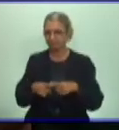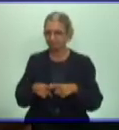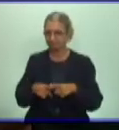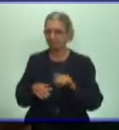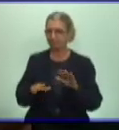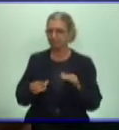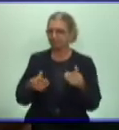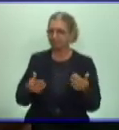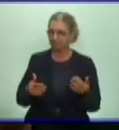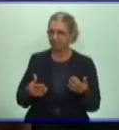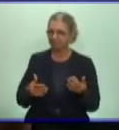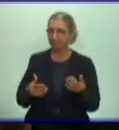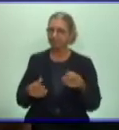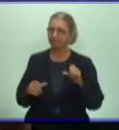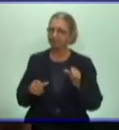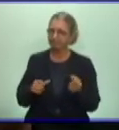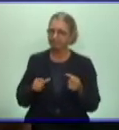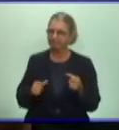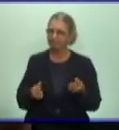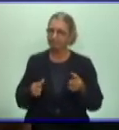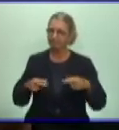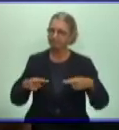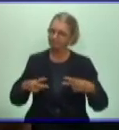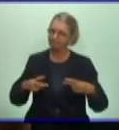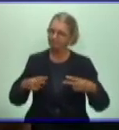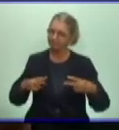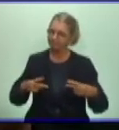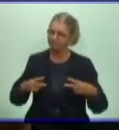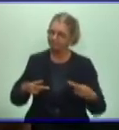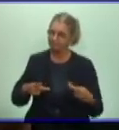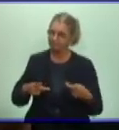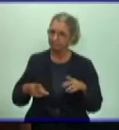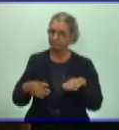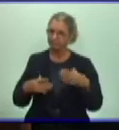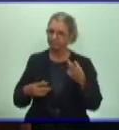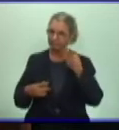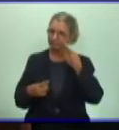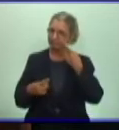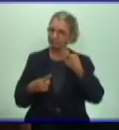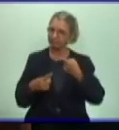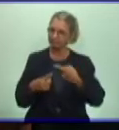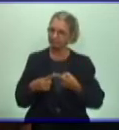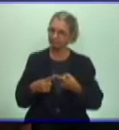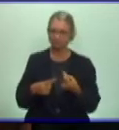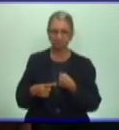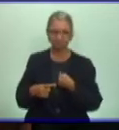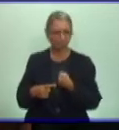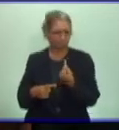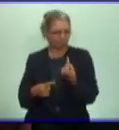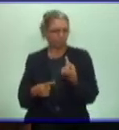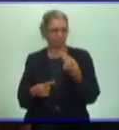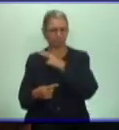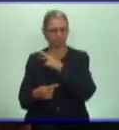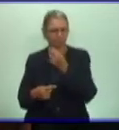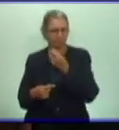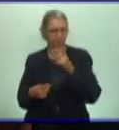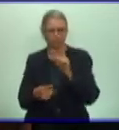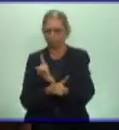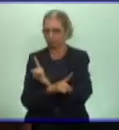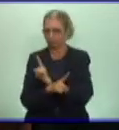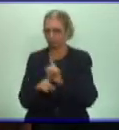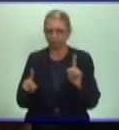yo enfatizo mucho a partir de la esencia. Cuando yo digo yo, no es la directora, es el